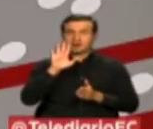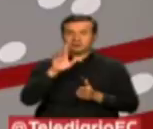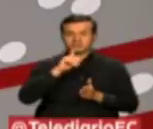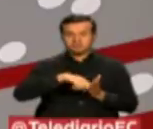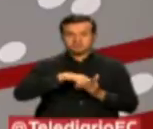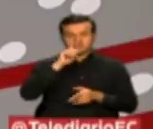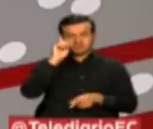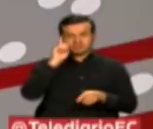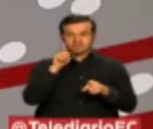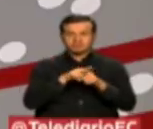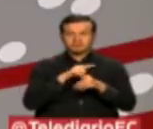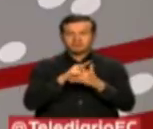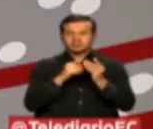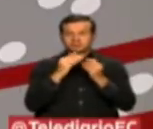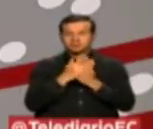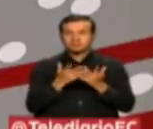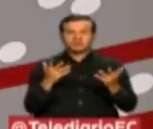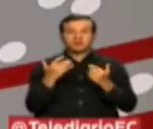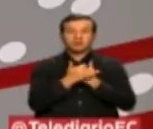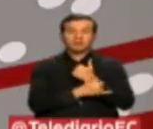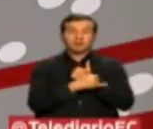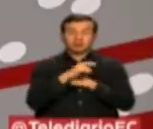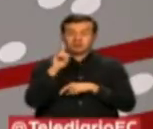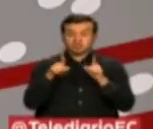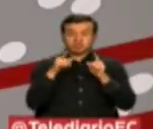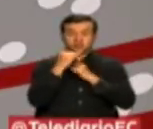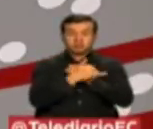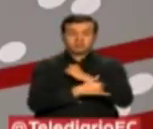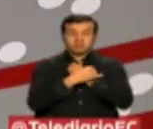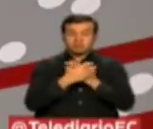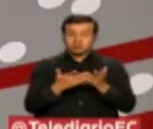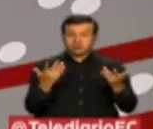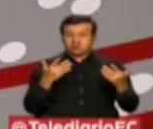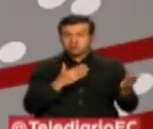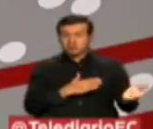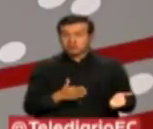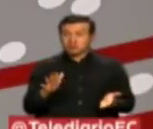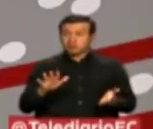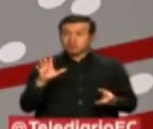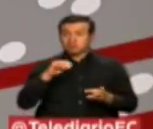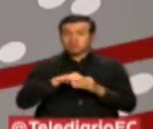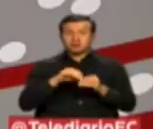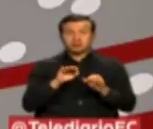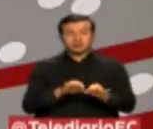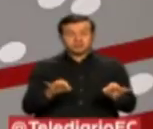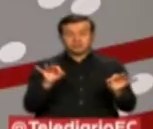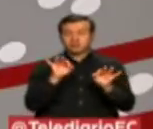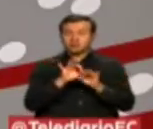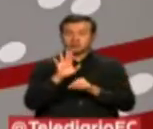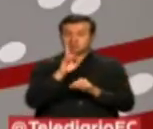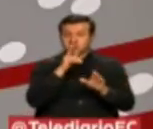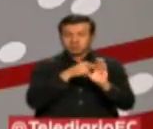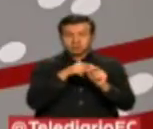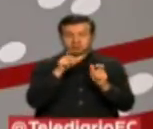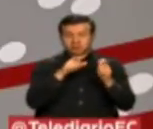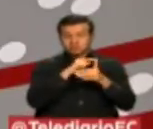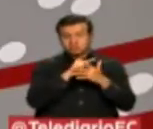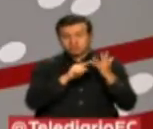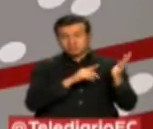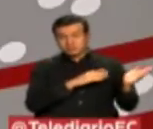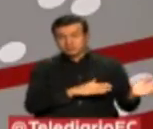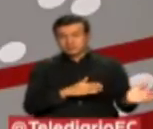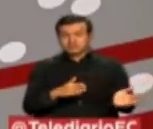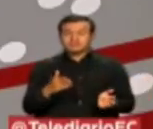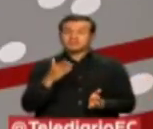puede, de las cuales los países, algunos de los países que tienen flotas pesqueras importantes, son parte también de